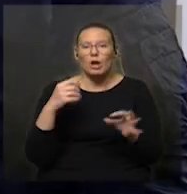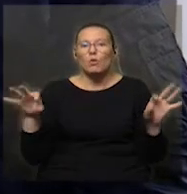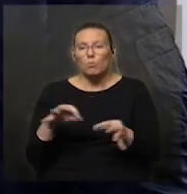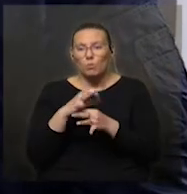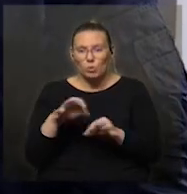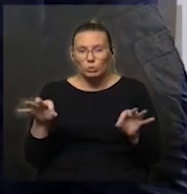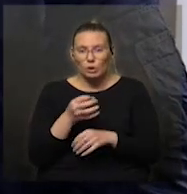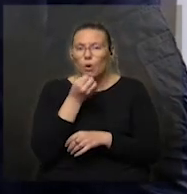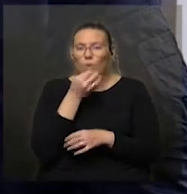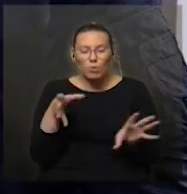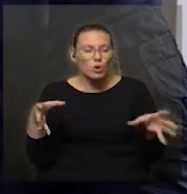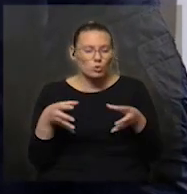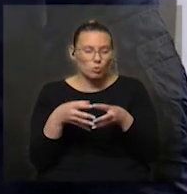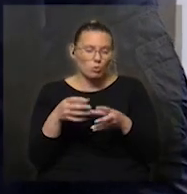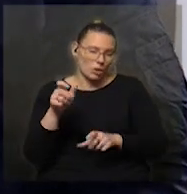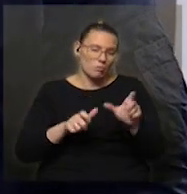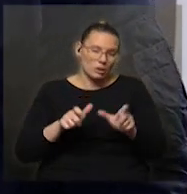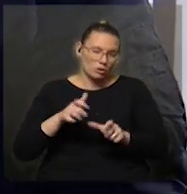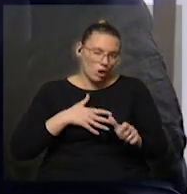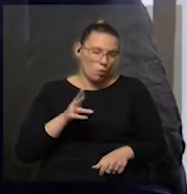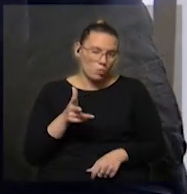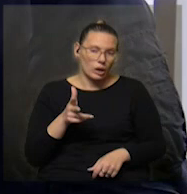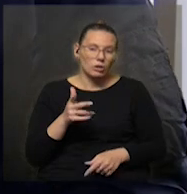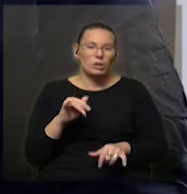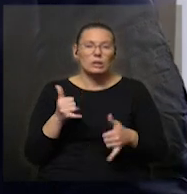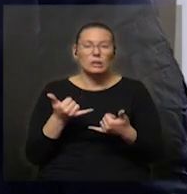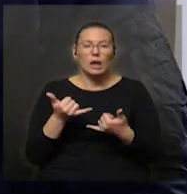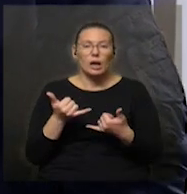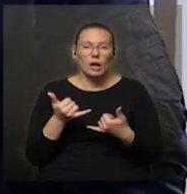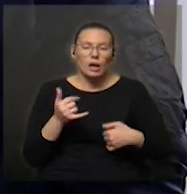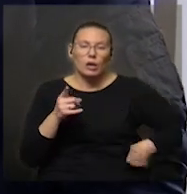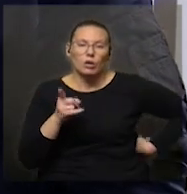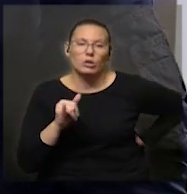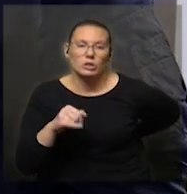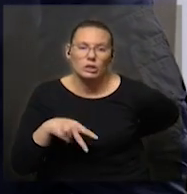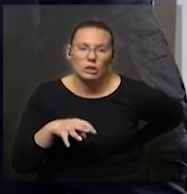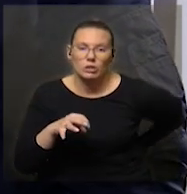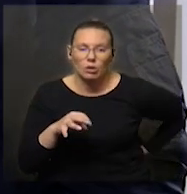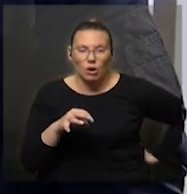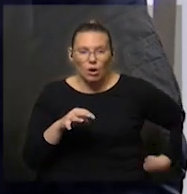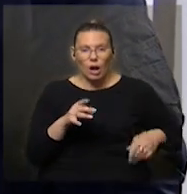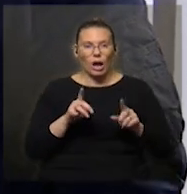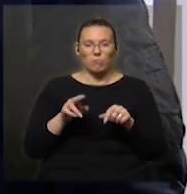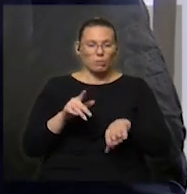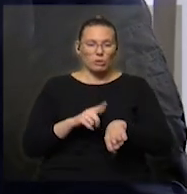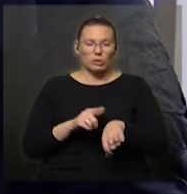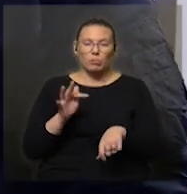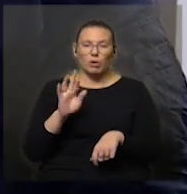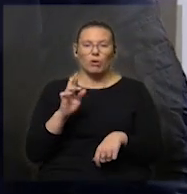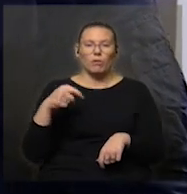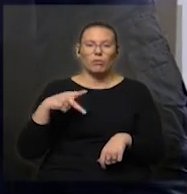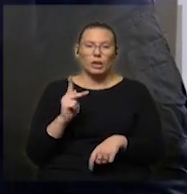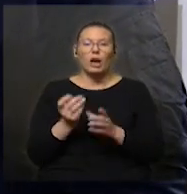tener un buen núcleo humano. Y bueno, ya estamos proyectando con Gino, en paralelo a Frank,